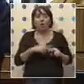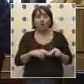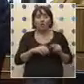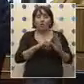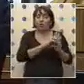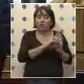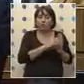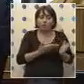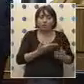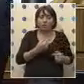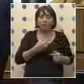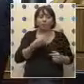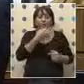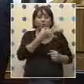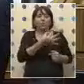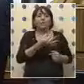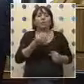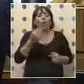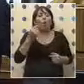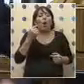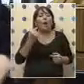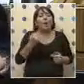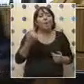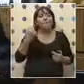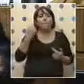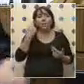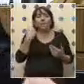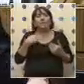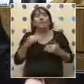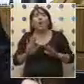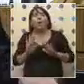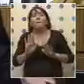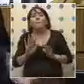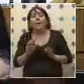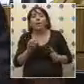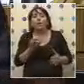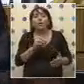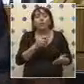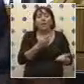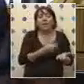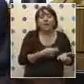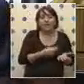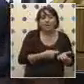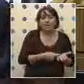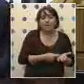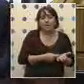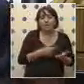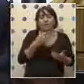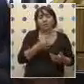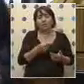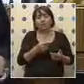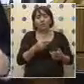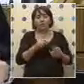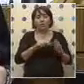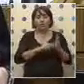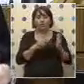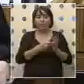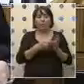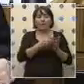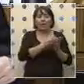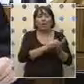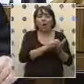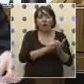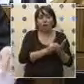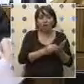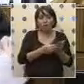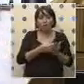esto grava una expectativa de renta y no un incremento en el patrimonio. Y esto obviamente tiene un efecto nocivo para los ahorros de los afiliados en el